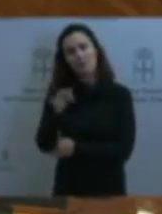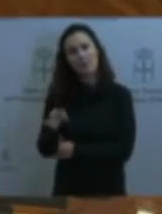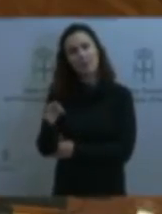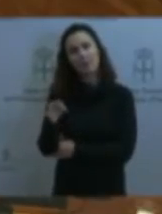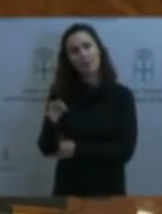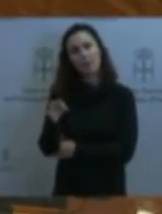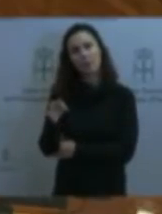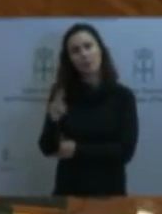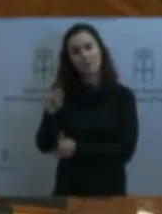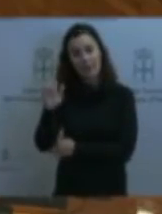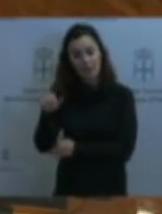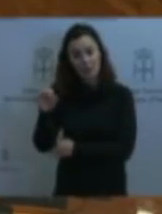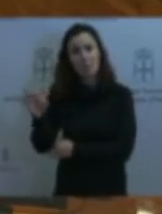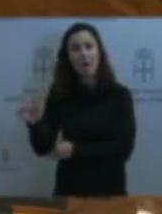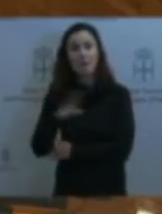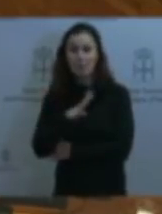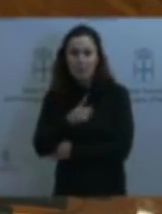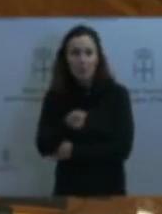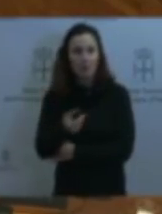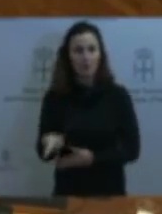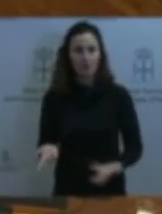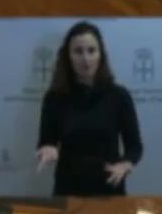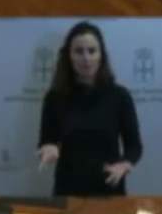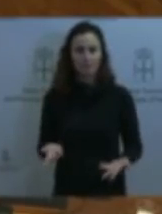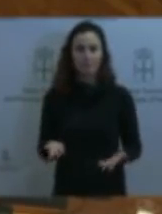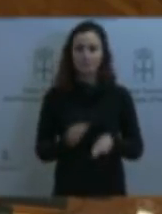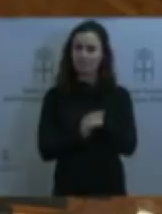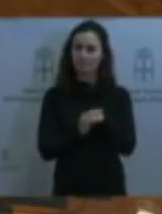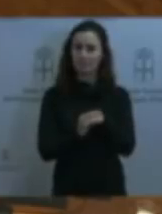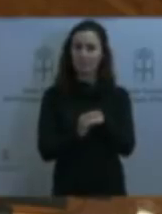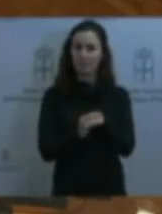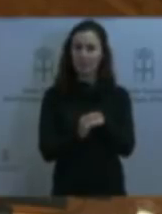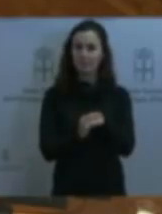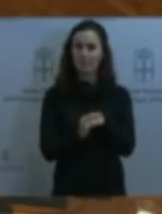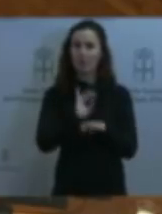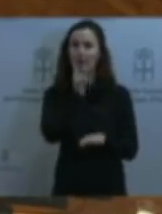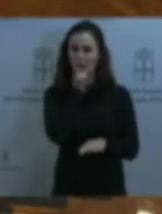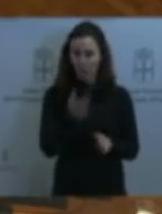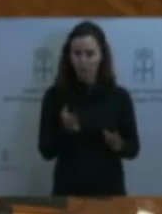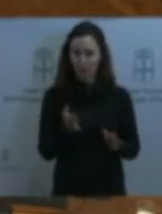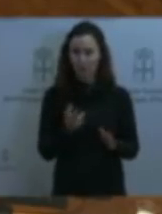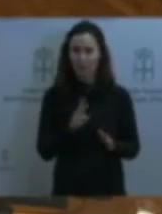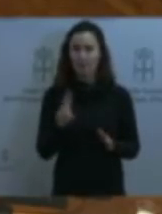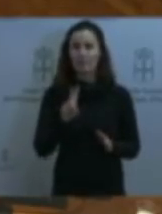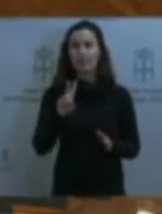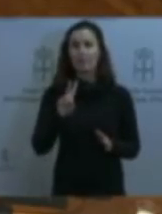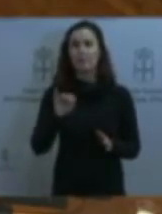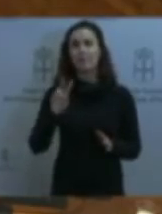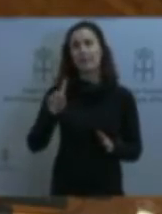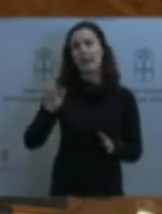Villanova. Perdón con el error. Hay Villanueva y Vilanova en la Cámara y esto me induce a veces a la